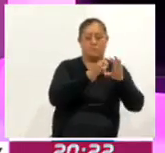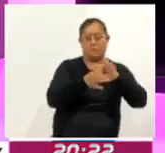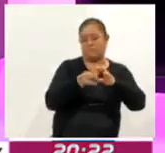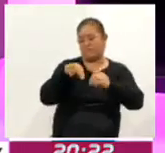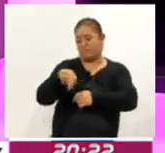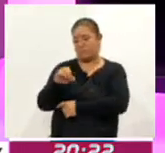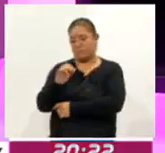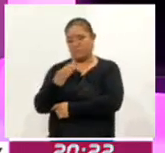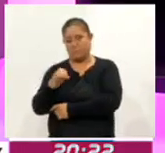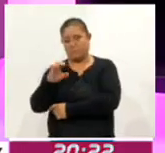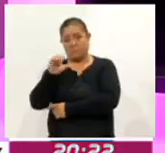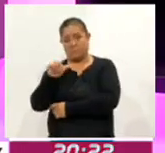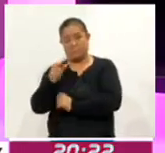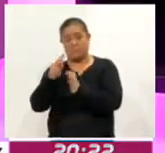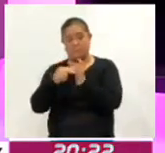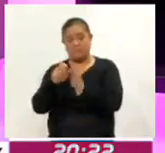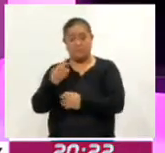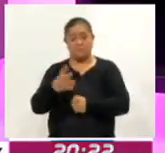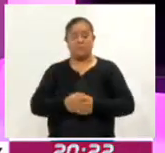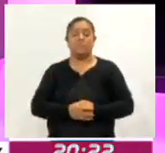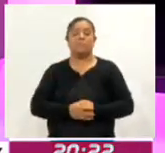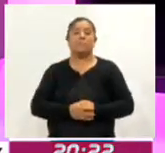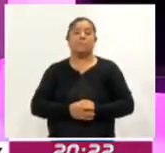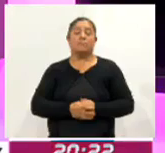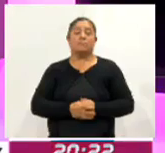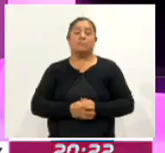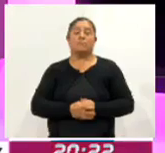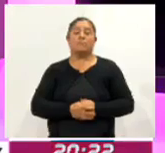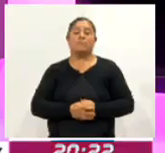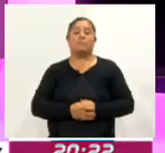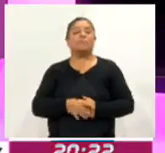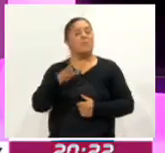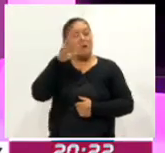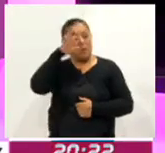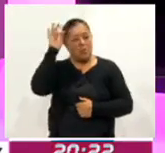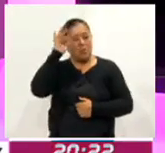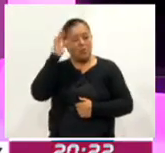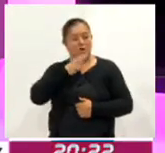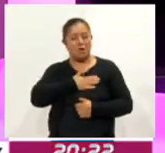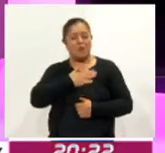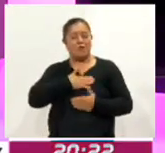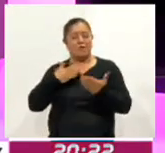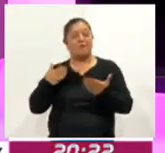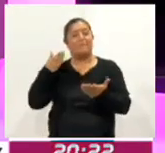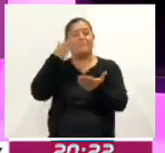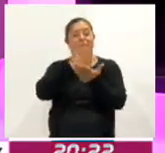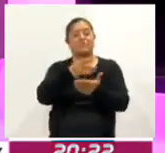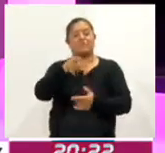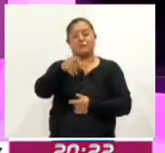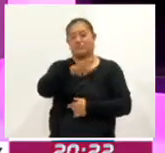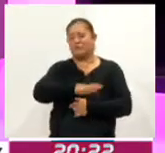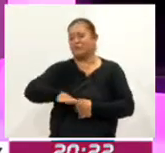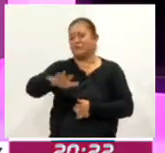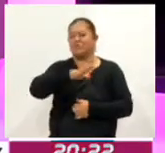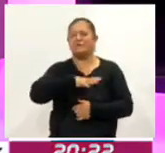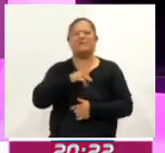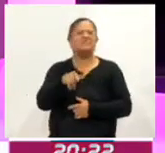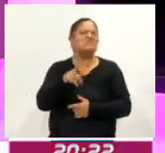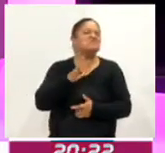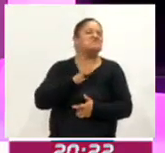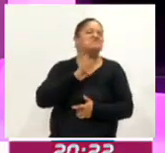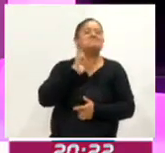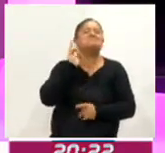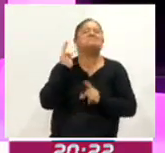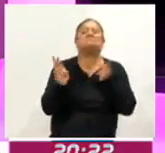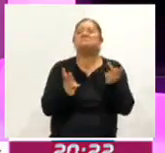2024, pues cámaras y micrófonos de Corazit estuvieron encuestando o realizando un